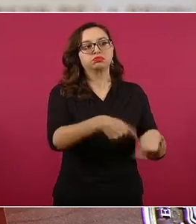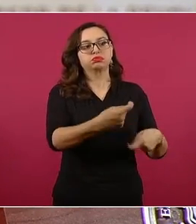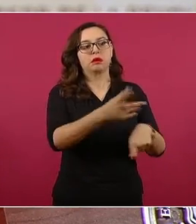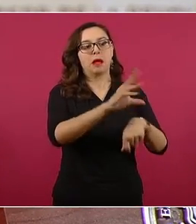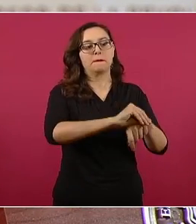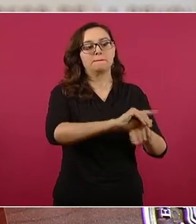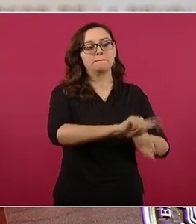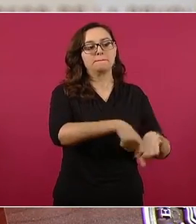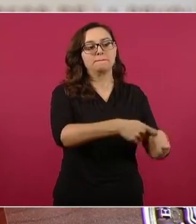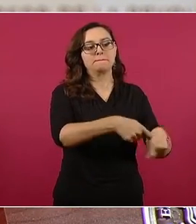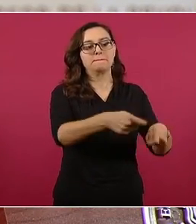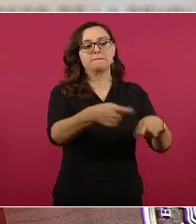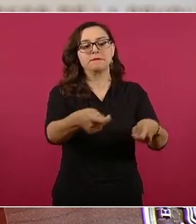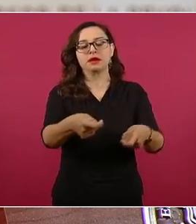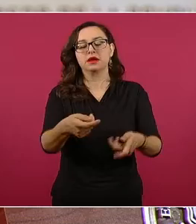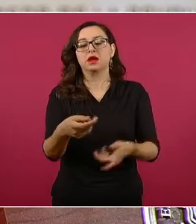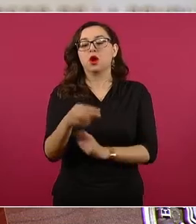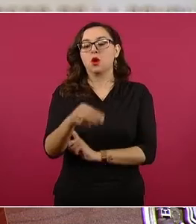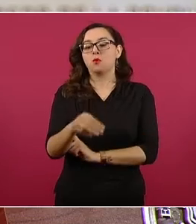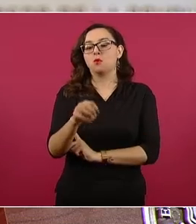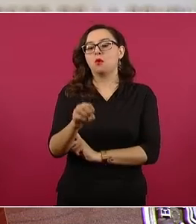Empezaron a utilizar un término,